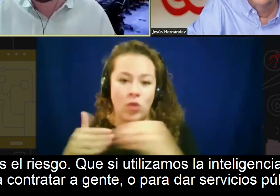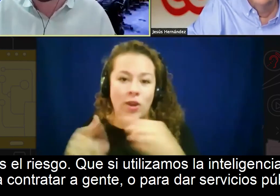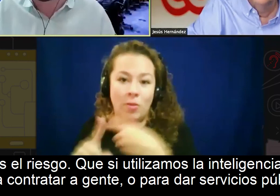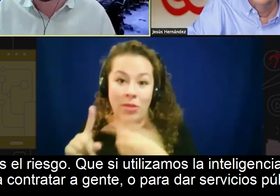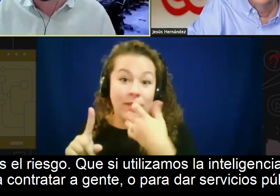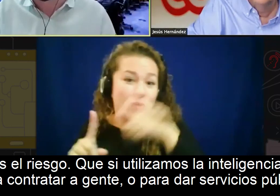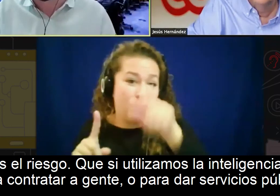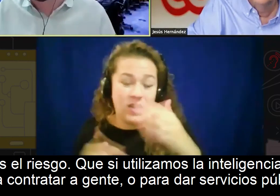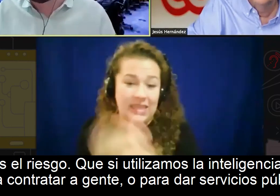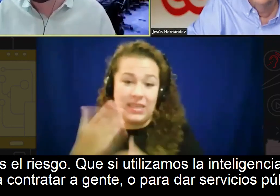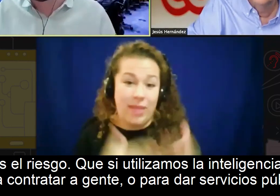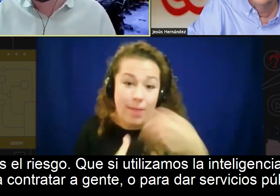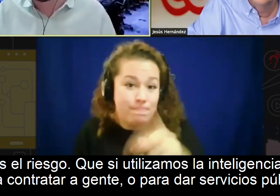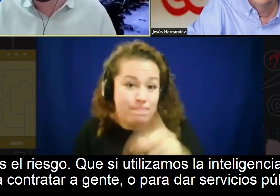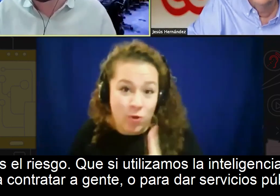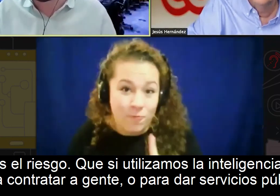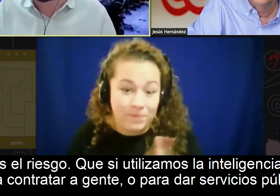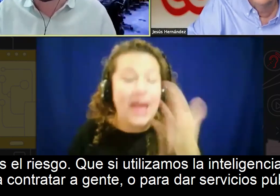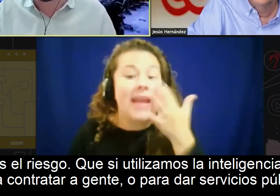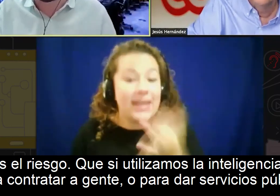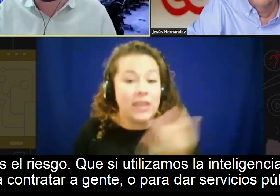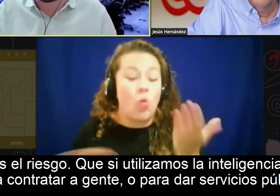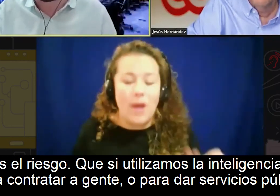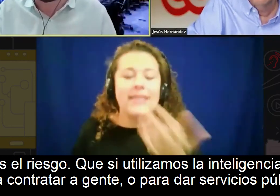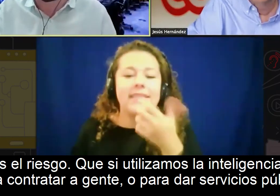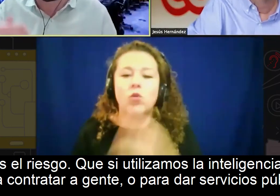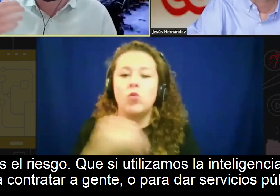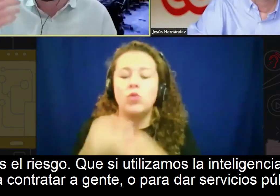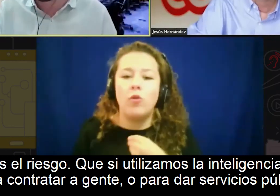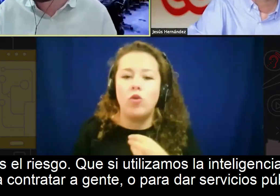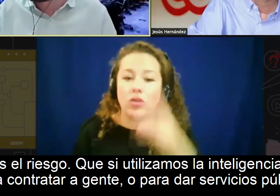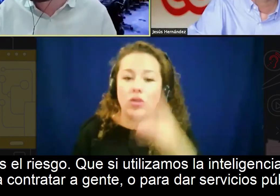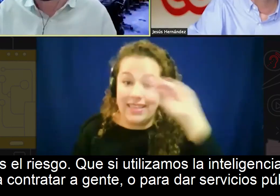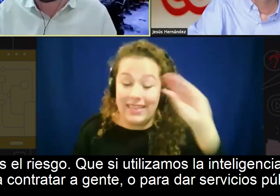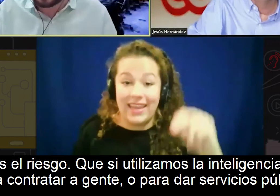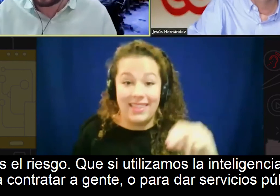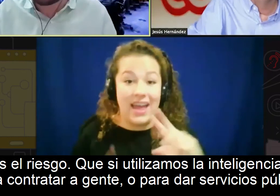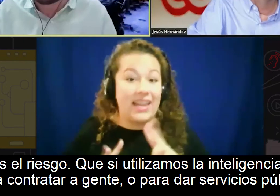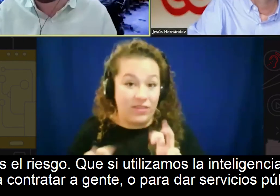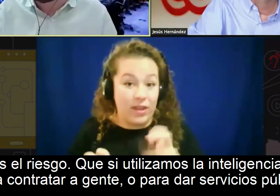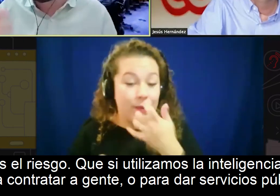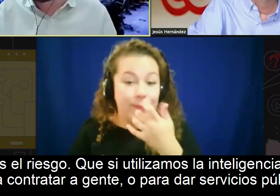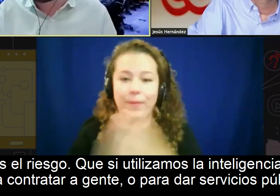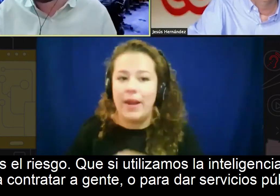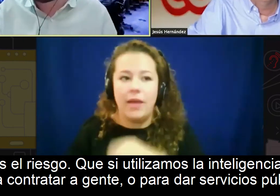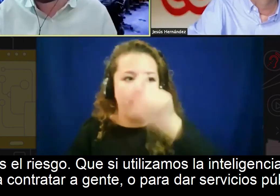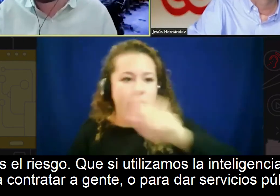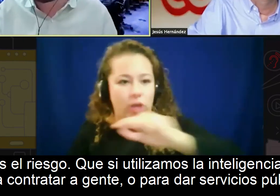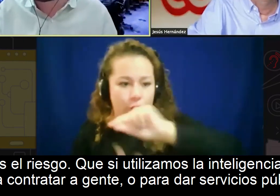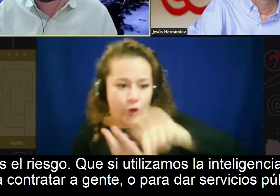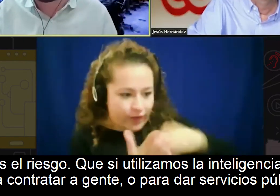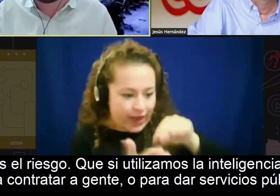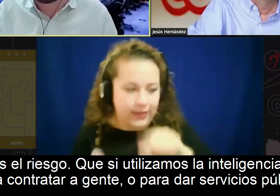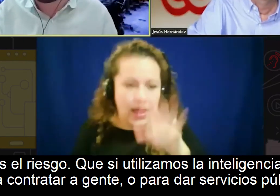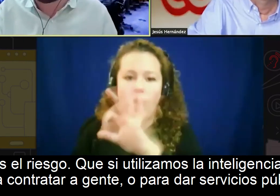¿Cuál es el riesgo? Que si utilizamos la inteligencia artificial, por ejemplo, como se ha dado para contratar a gente o